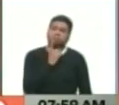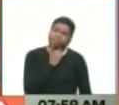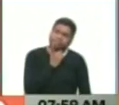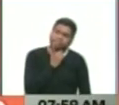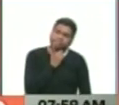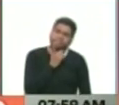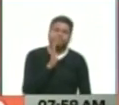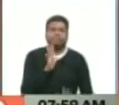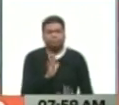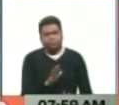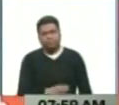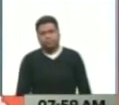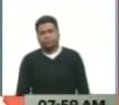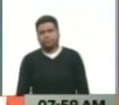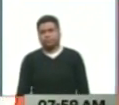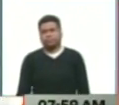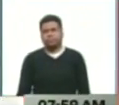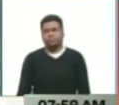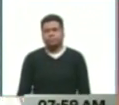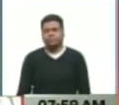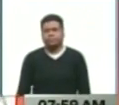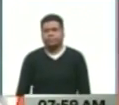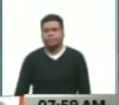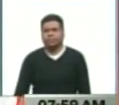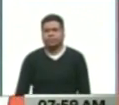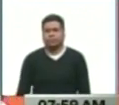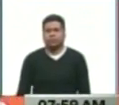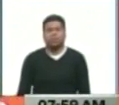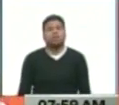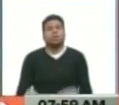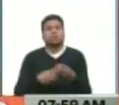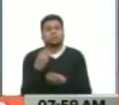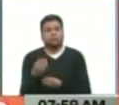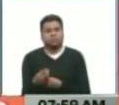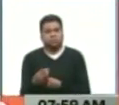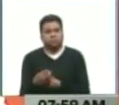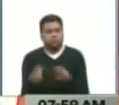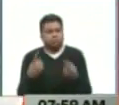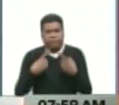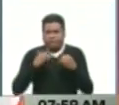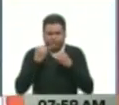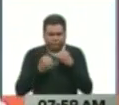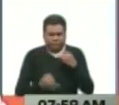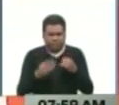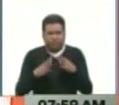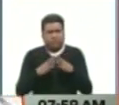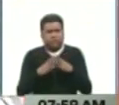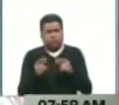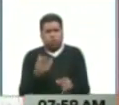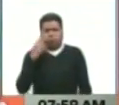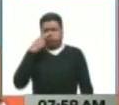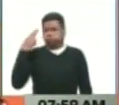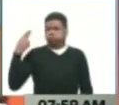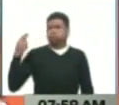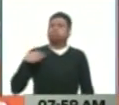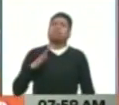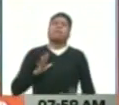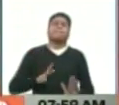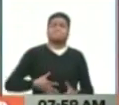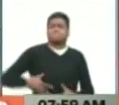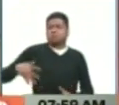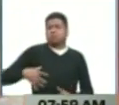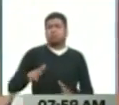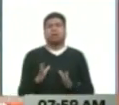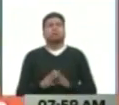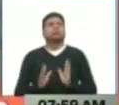muy acotada de esa ciudad capital. Se rompió con la maldición de la cultura de élites, también se rompió con el prejuicio de ir a llevarle cultura